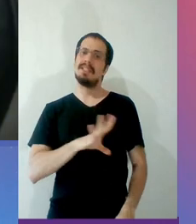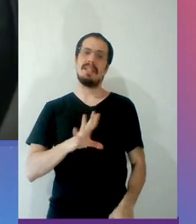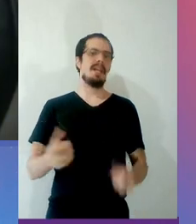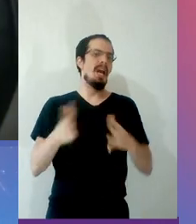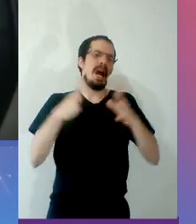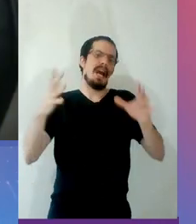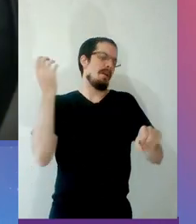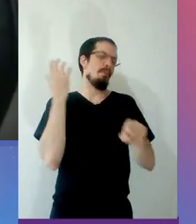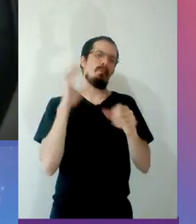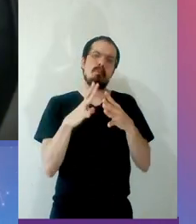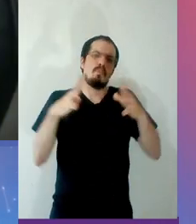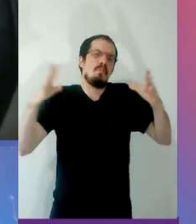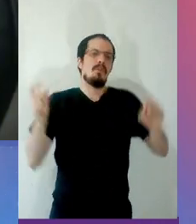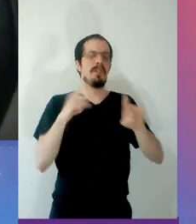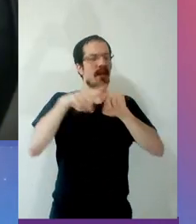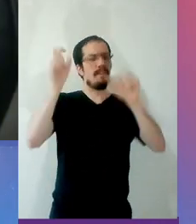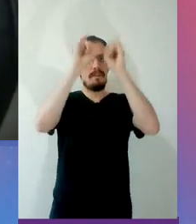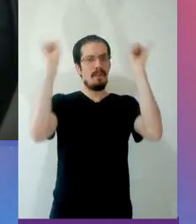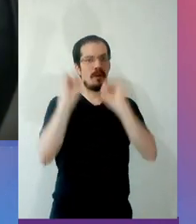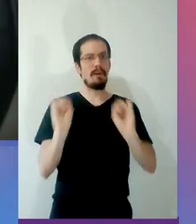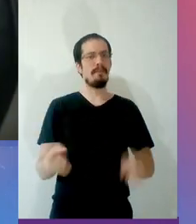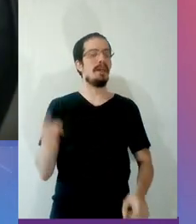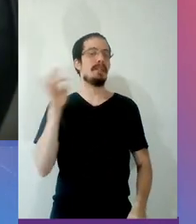hay muchas infancias también, ¿no es cierto?